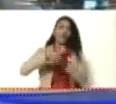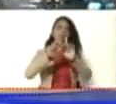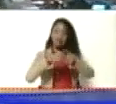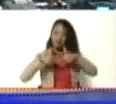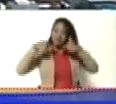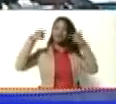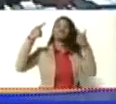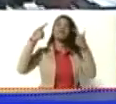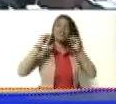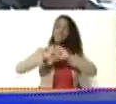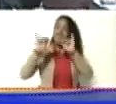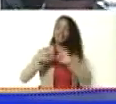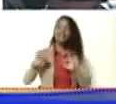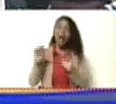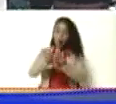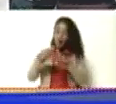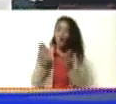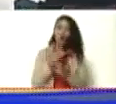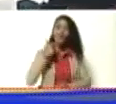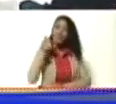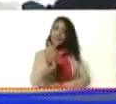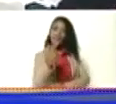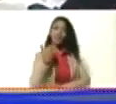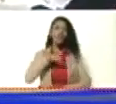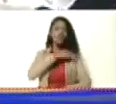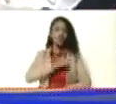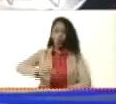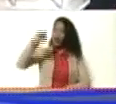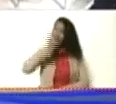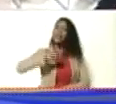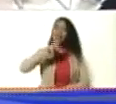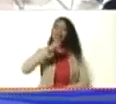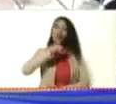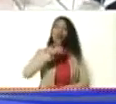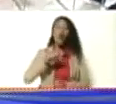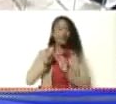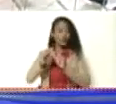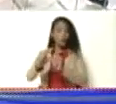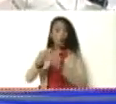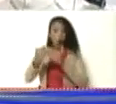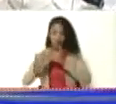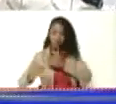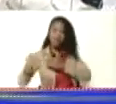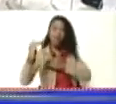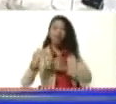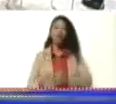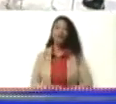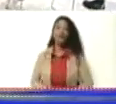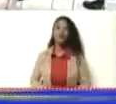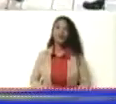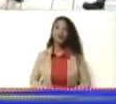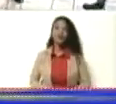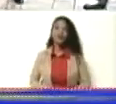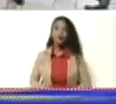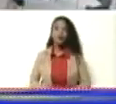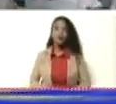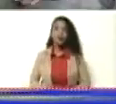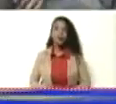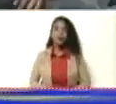de felicidad al mundo y diciendo: hemos resistido y seguiremos avanzando.